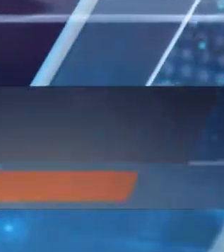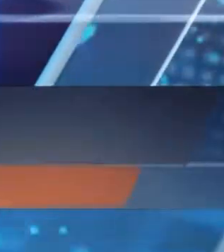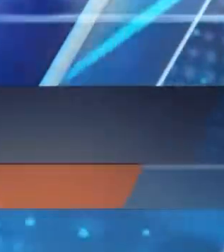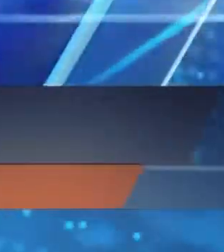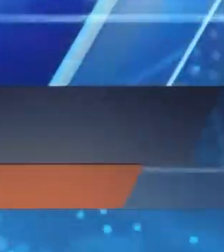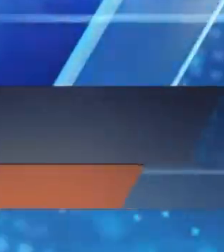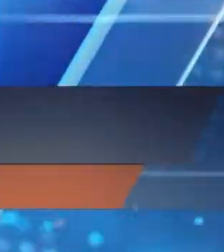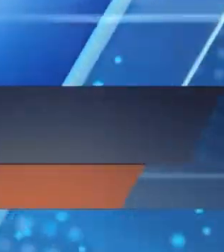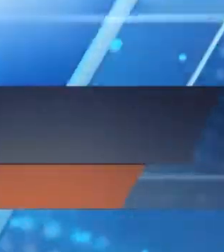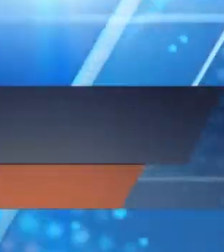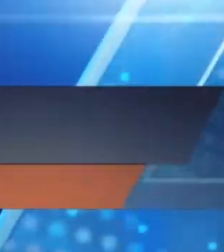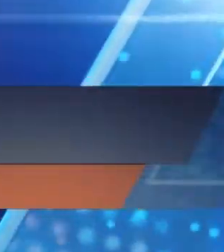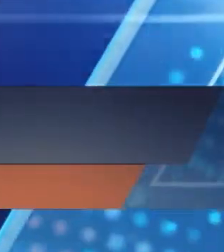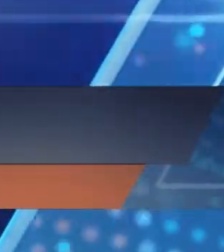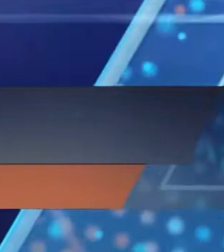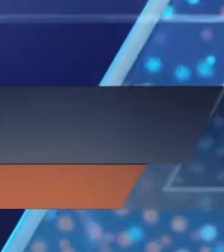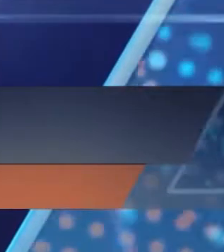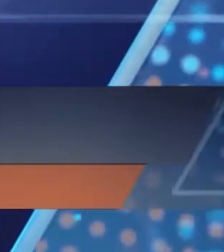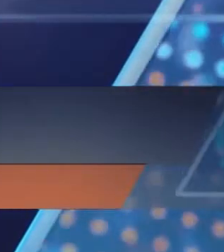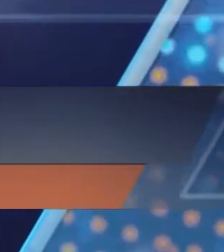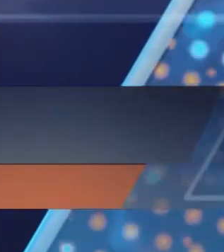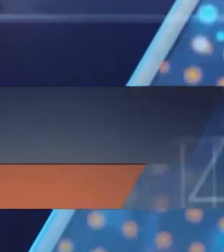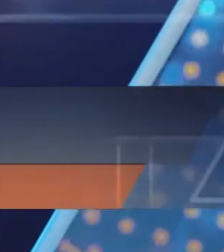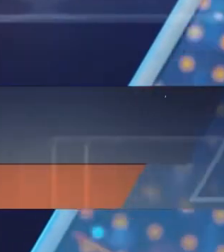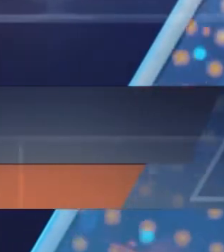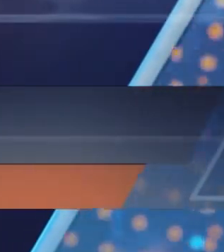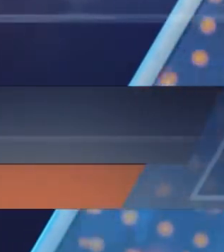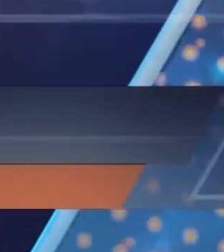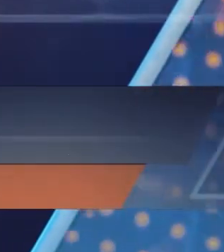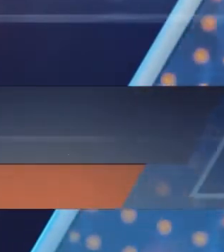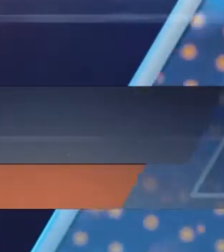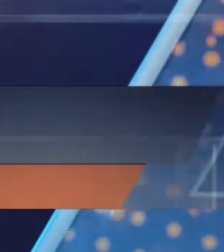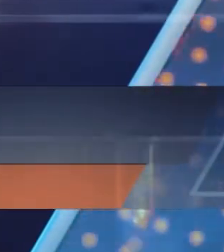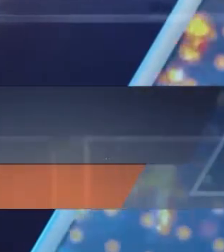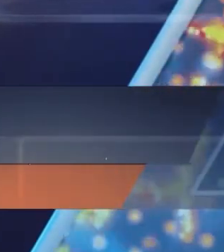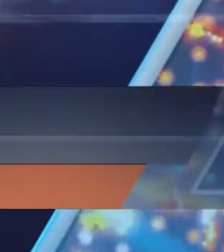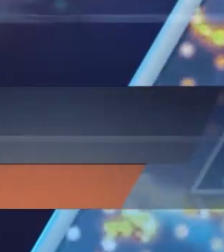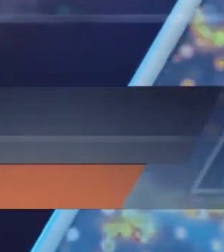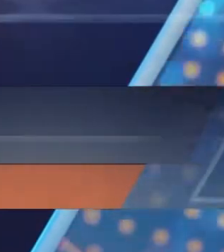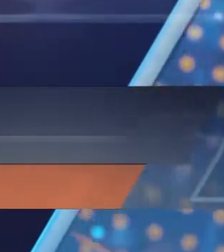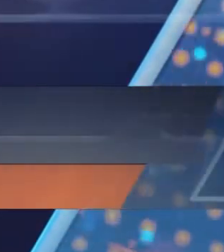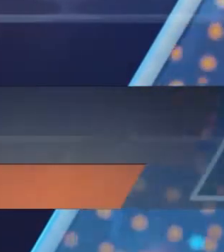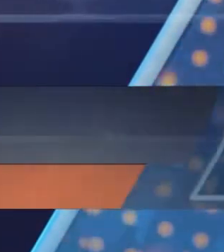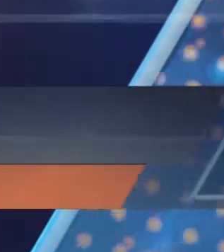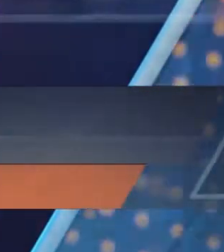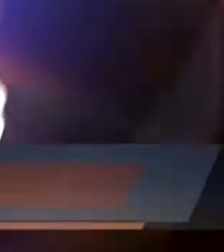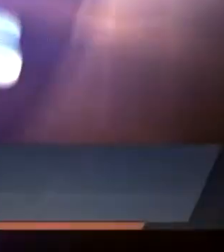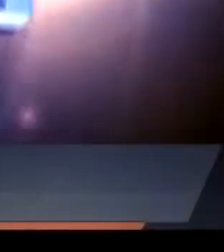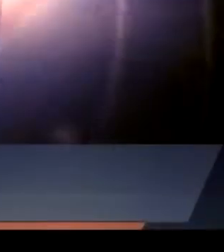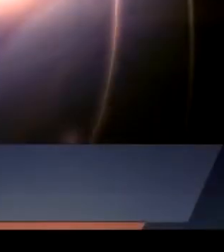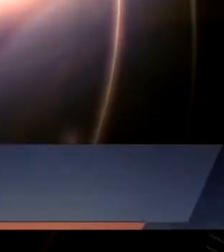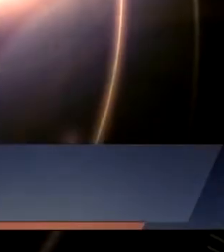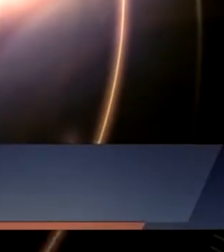Las noticias del suroccidente colombiano están en Telepacífico Noticias. Estos son nuestros titulares.